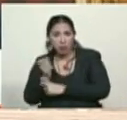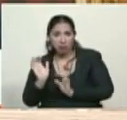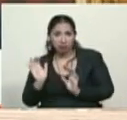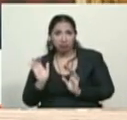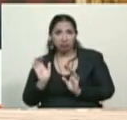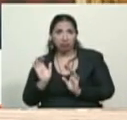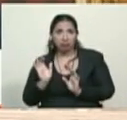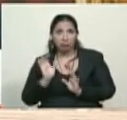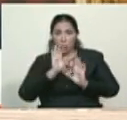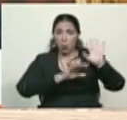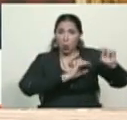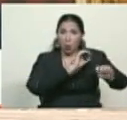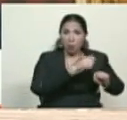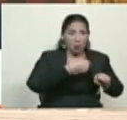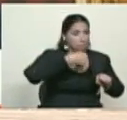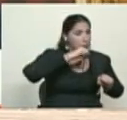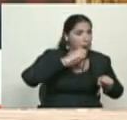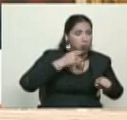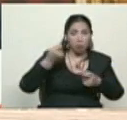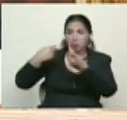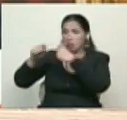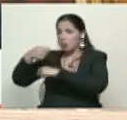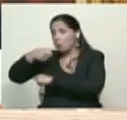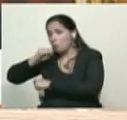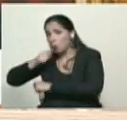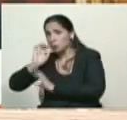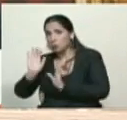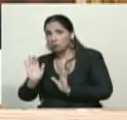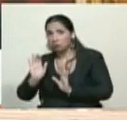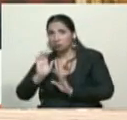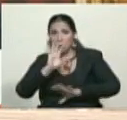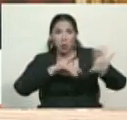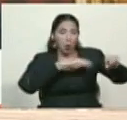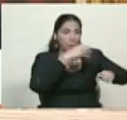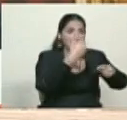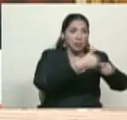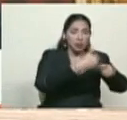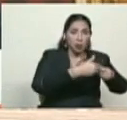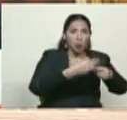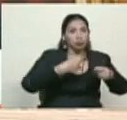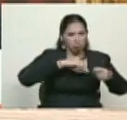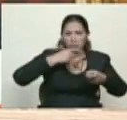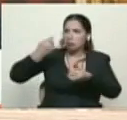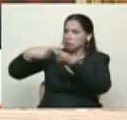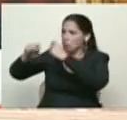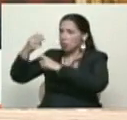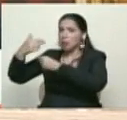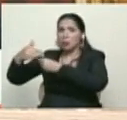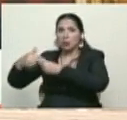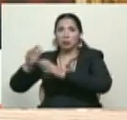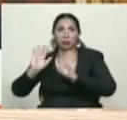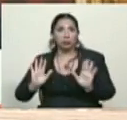Si nos compran pollos, venderemos pollos. Y si nos compran petróleo, venderemos petróleo.